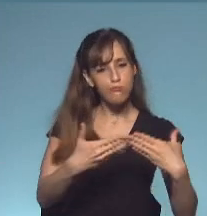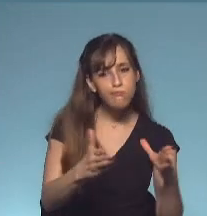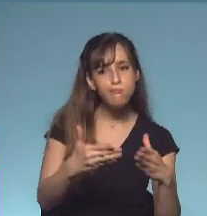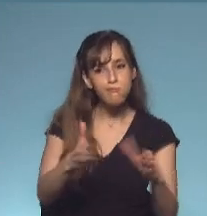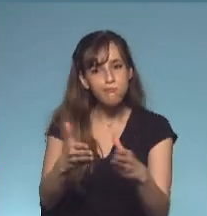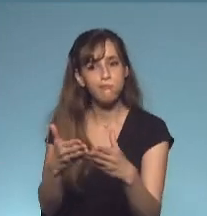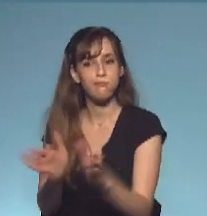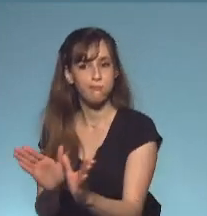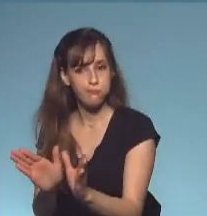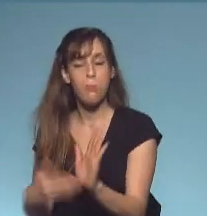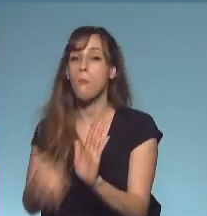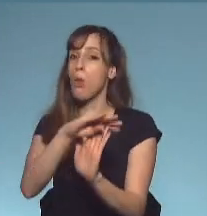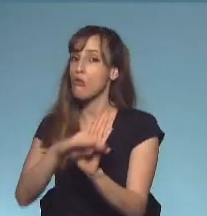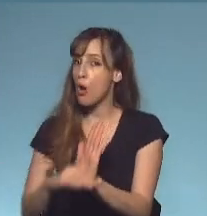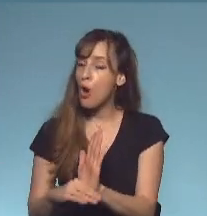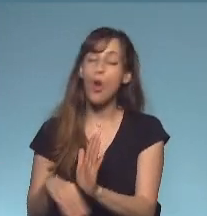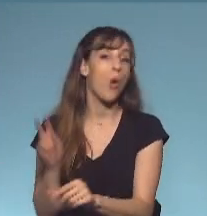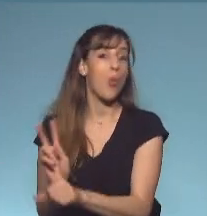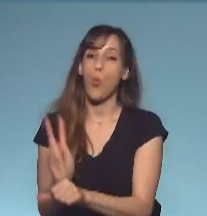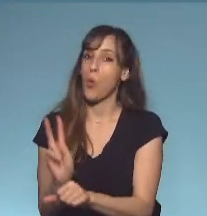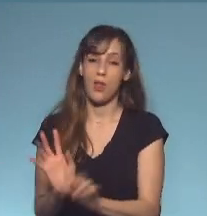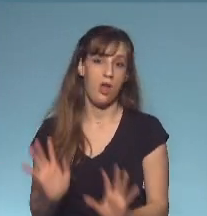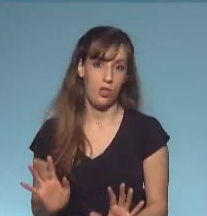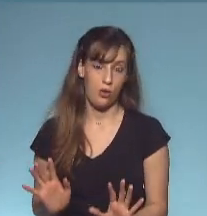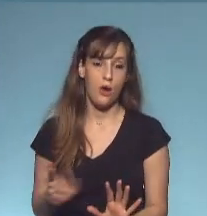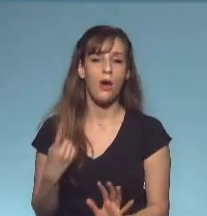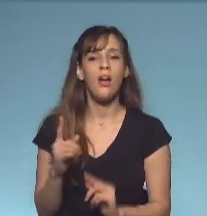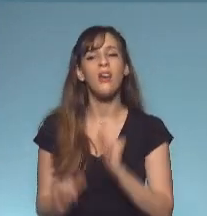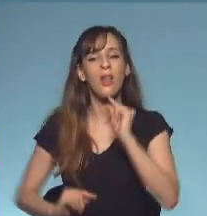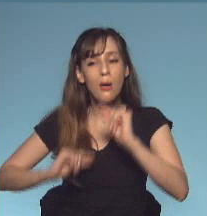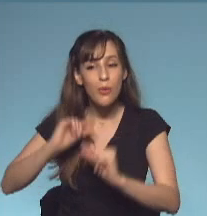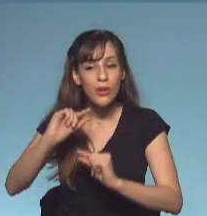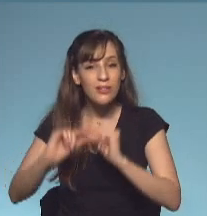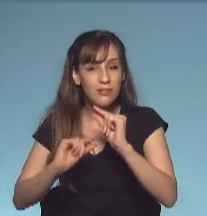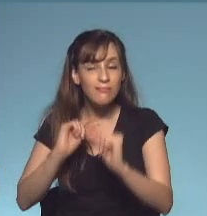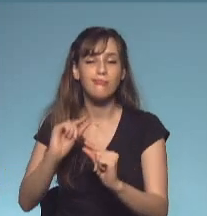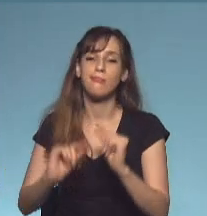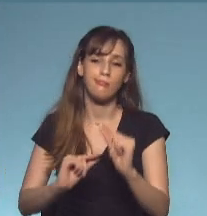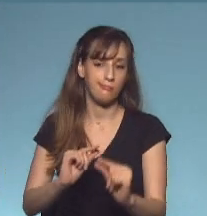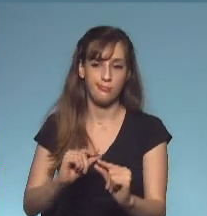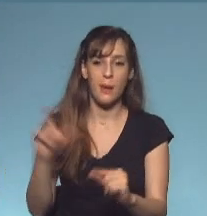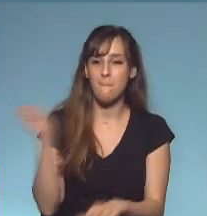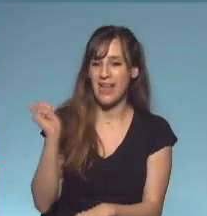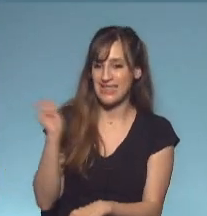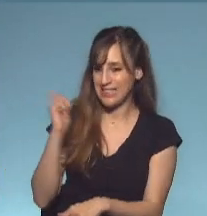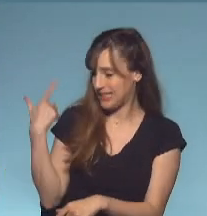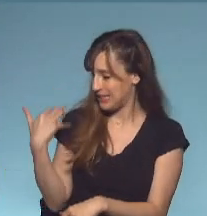actividades con protocolos, con cuidados, pero paulatinamente durante los últimos